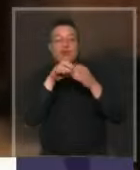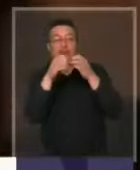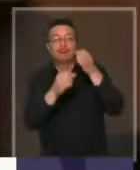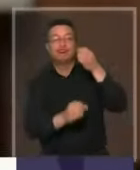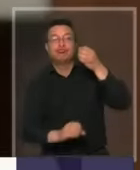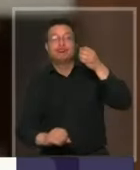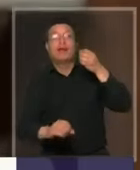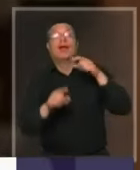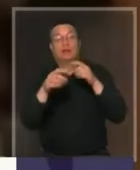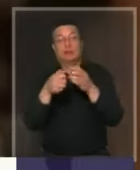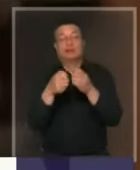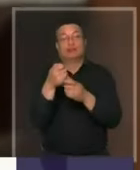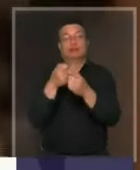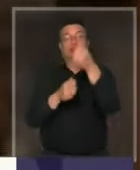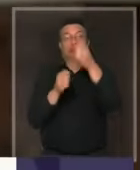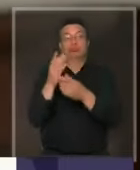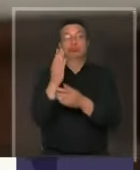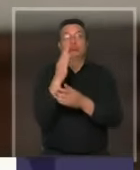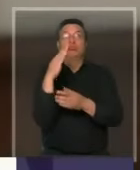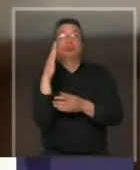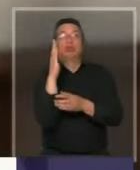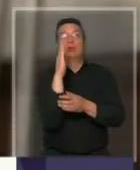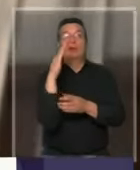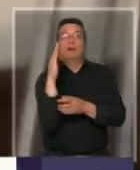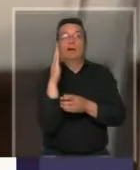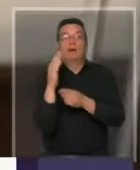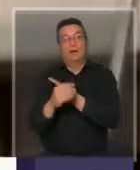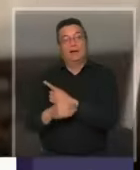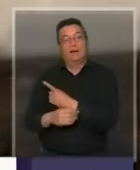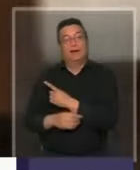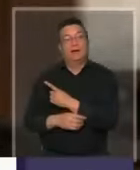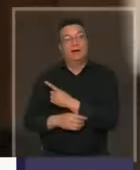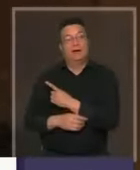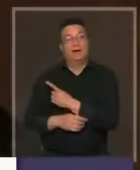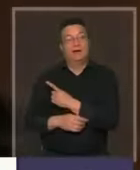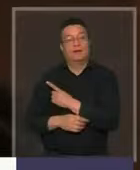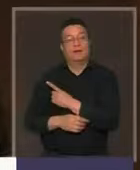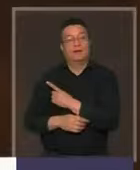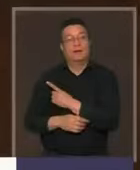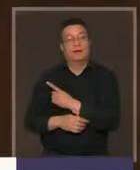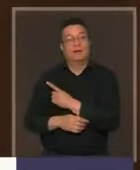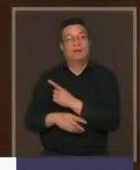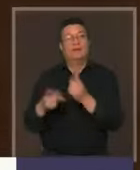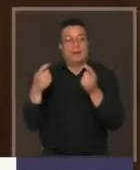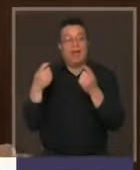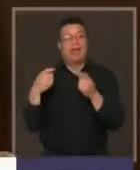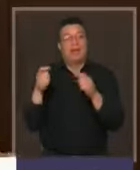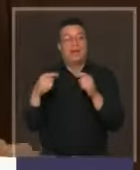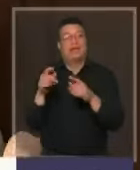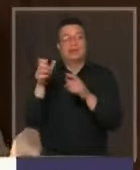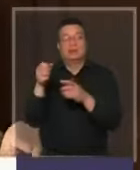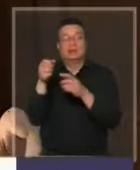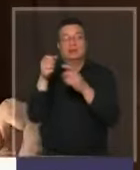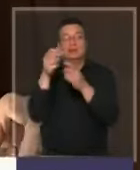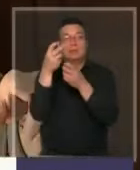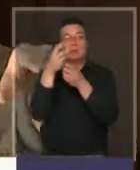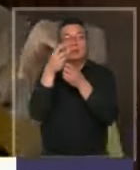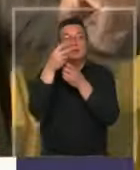Se equilibra. Y tenemos que intentar mantener, por supuesto, el equilibrio. E intentar dejar la